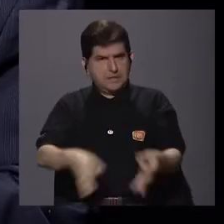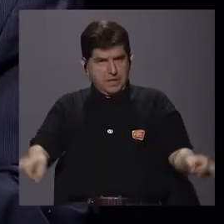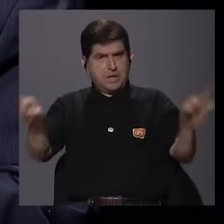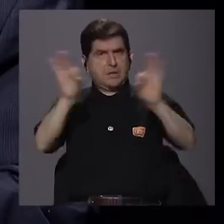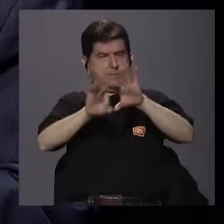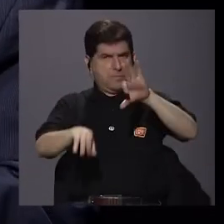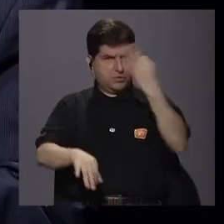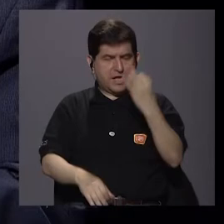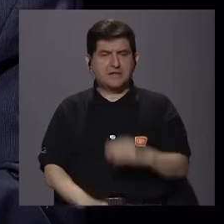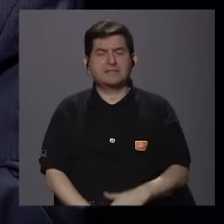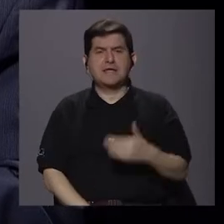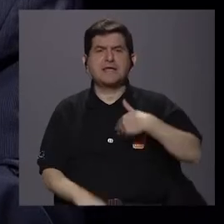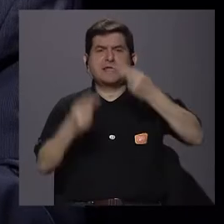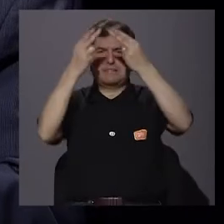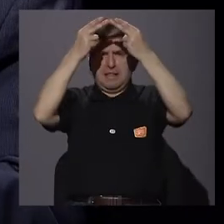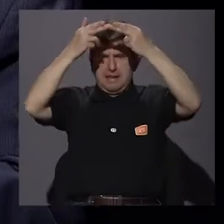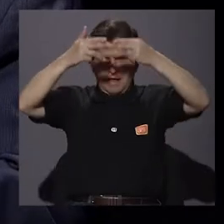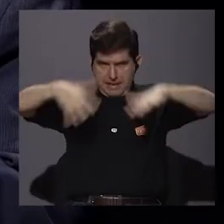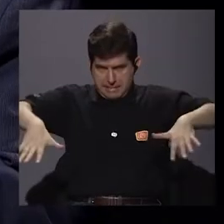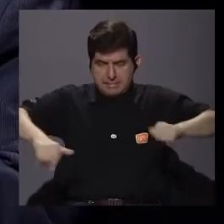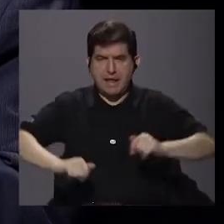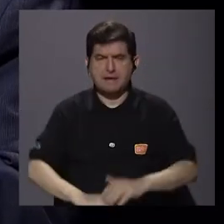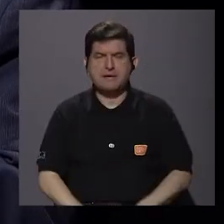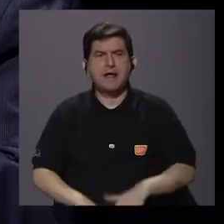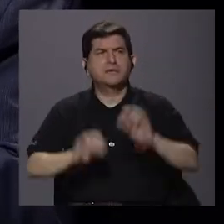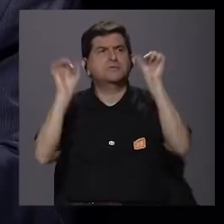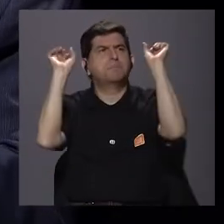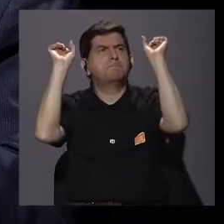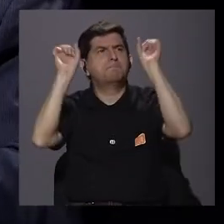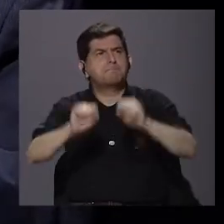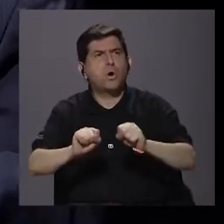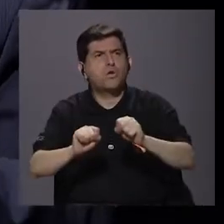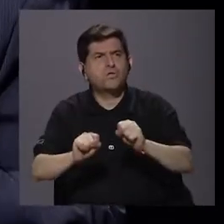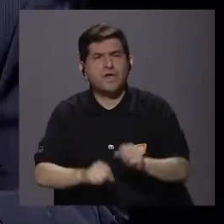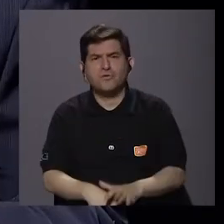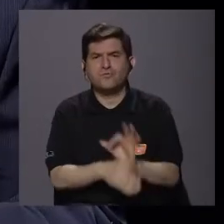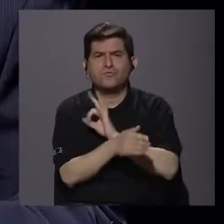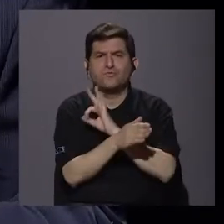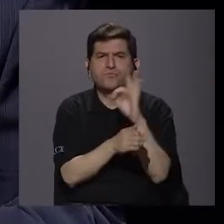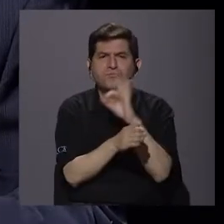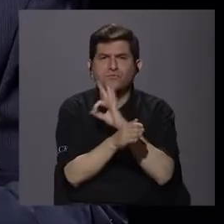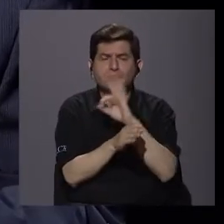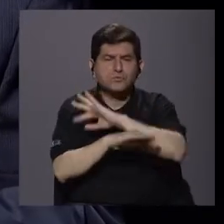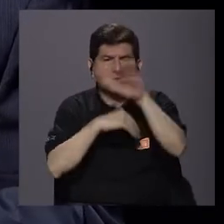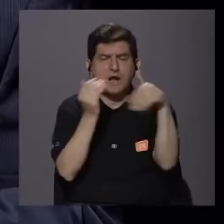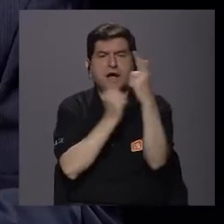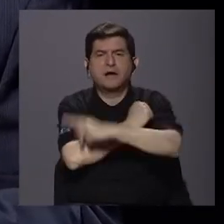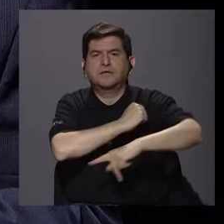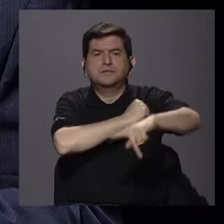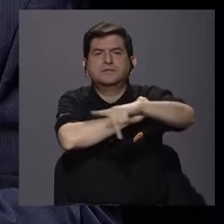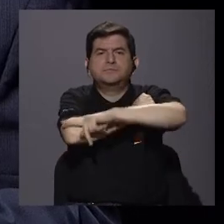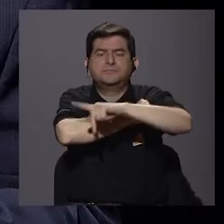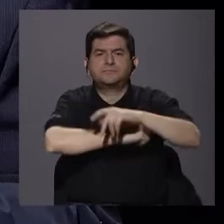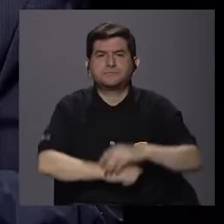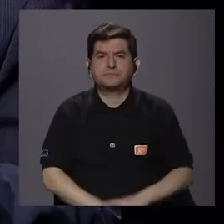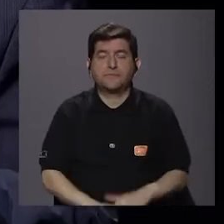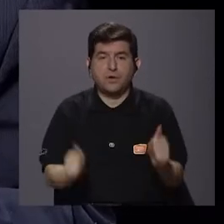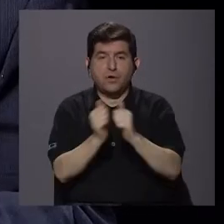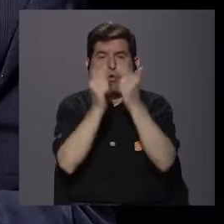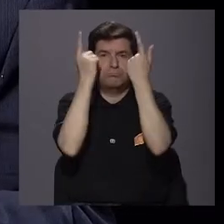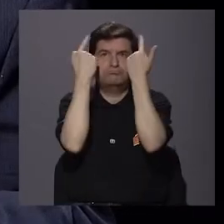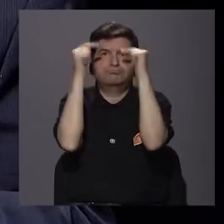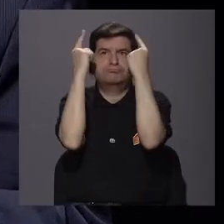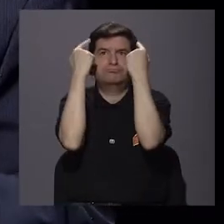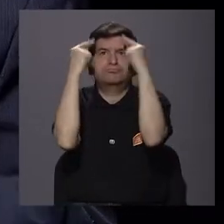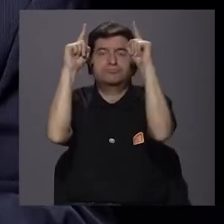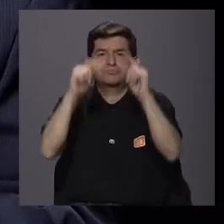y tuviéramos un internet que se pudiera funcionar en todo el territorio nacional con gran eficiencia